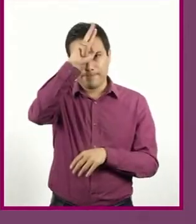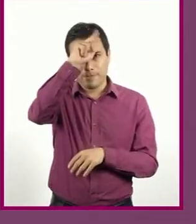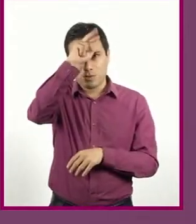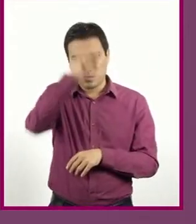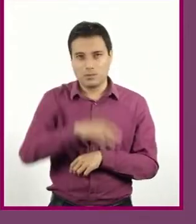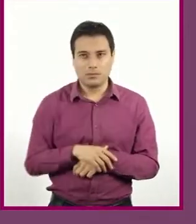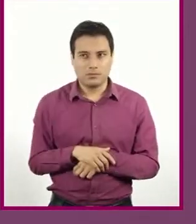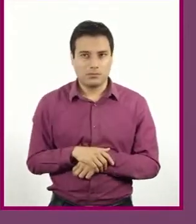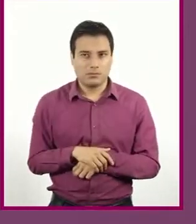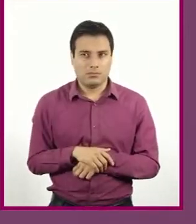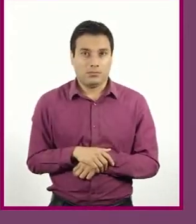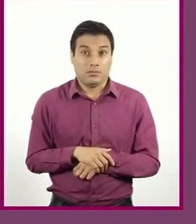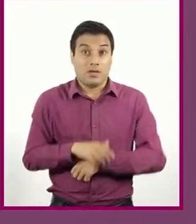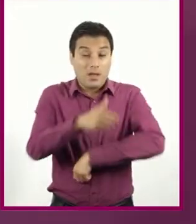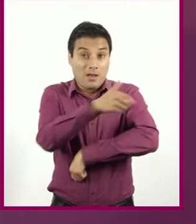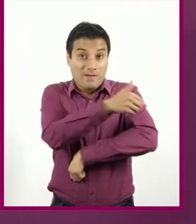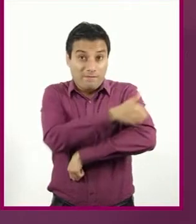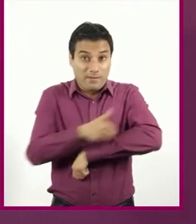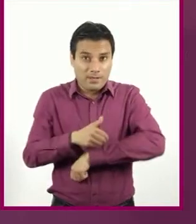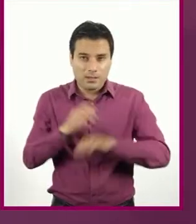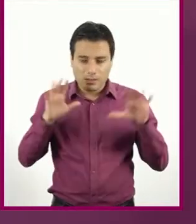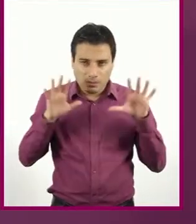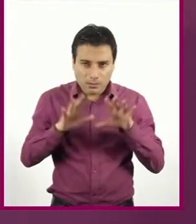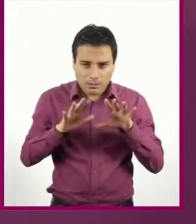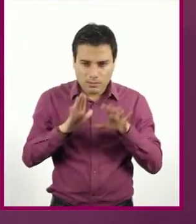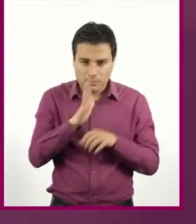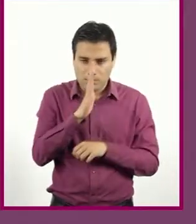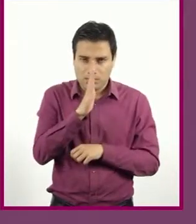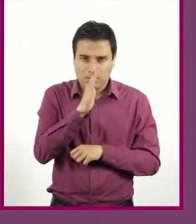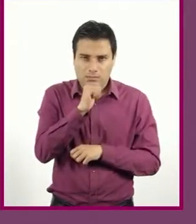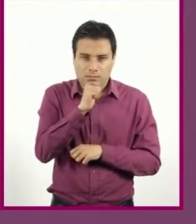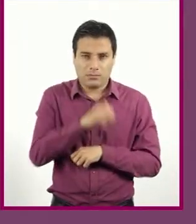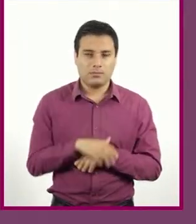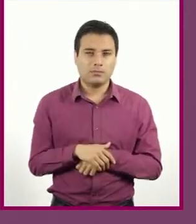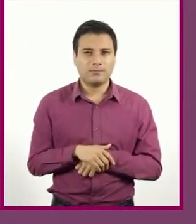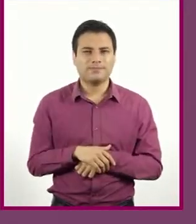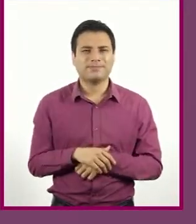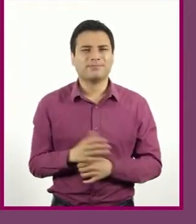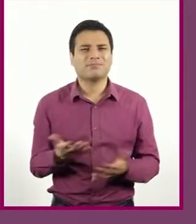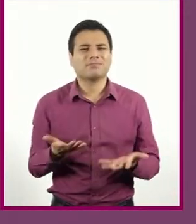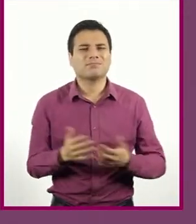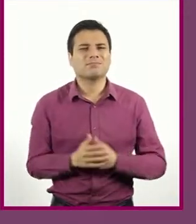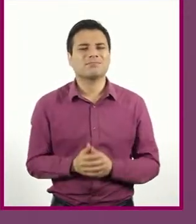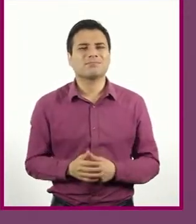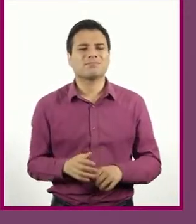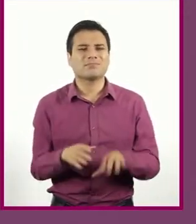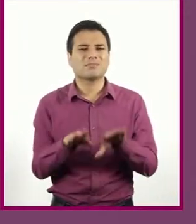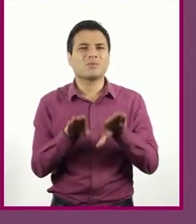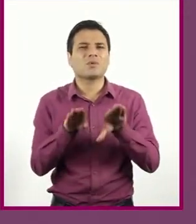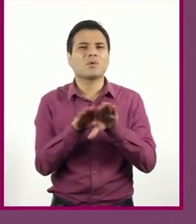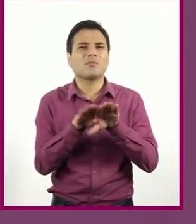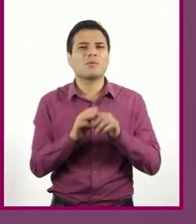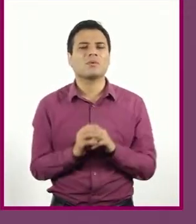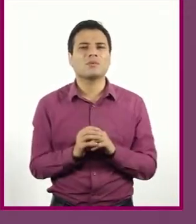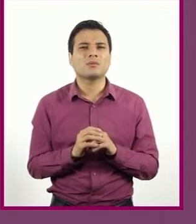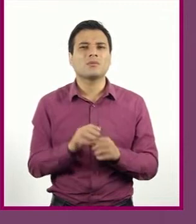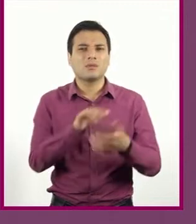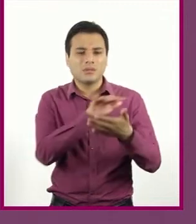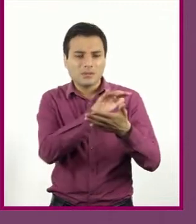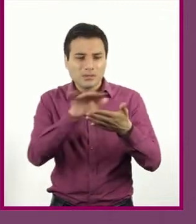el horror de sus familiares. Profesor, pero ¿cómo le hacemos para sintetizar el